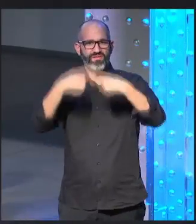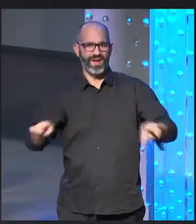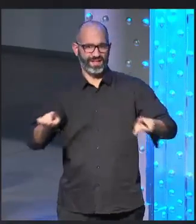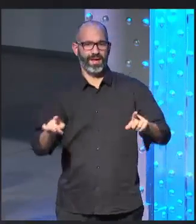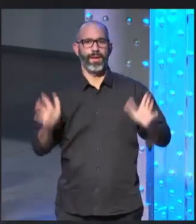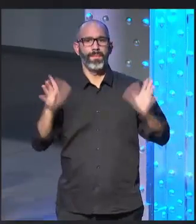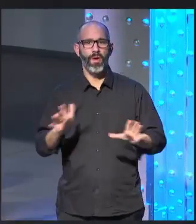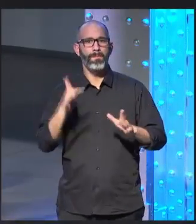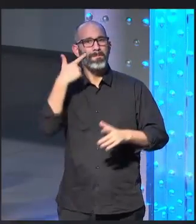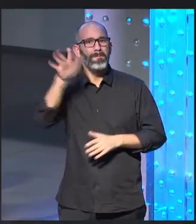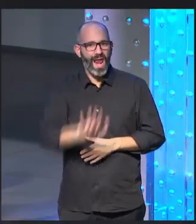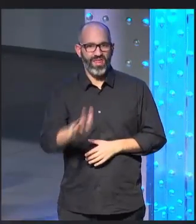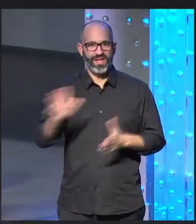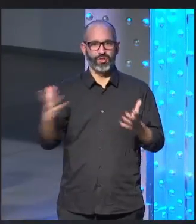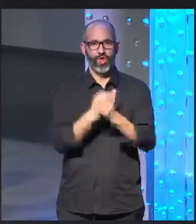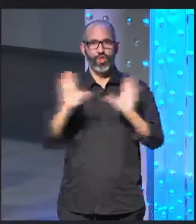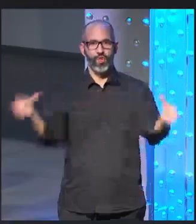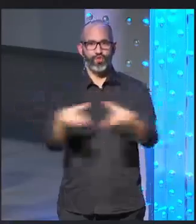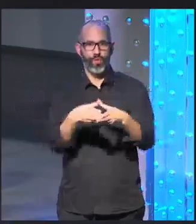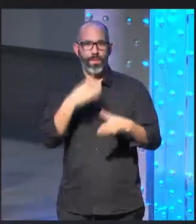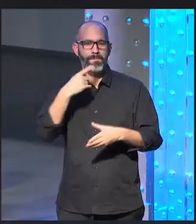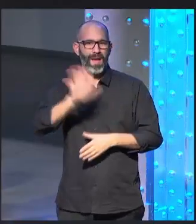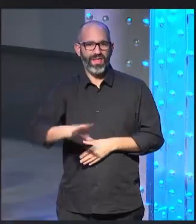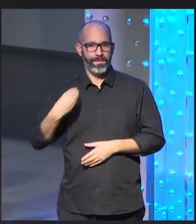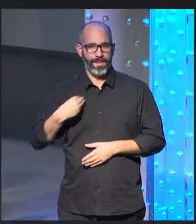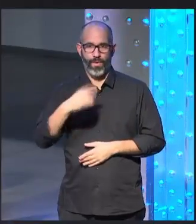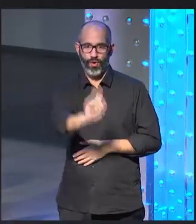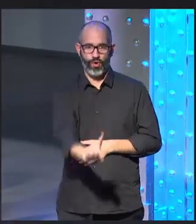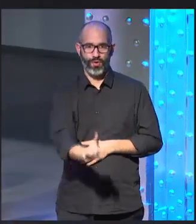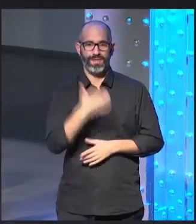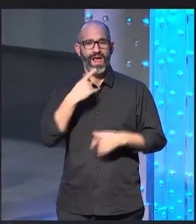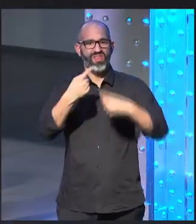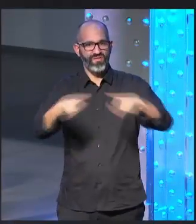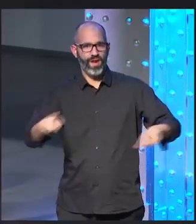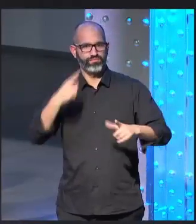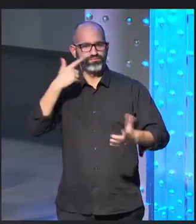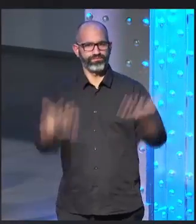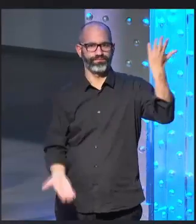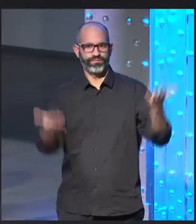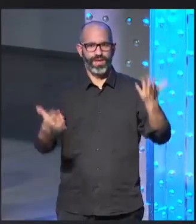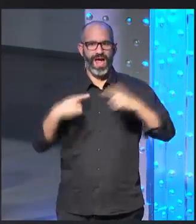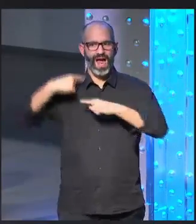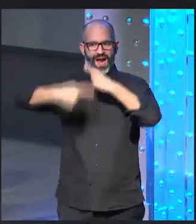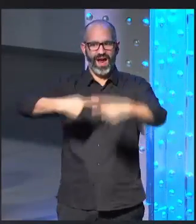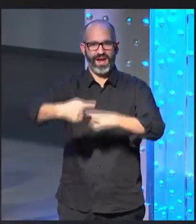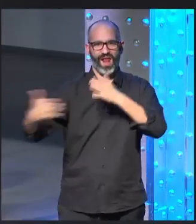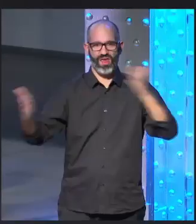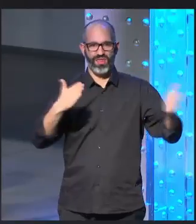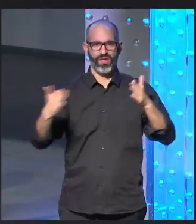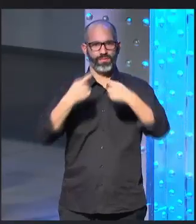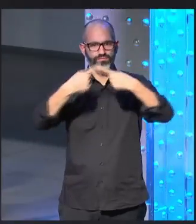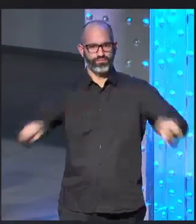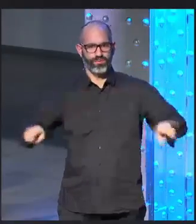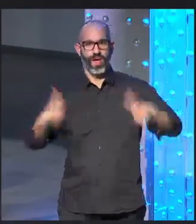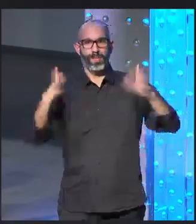aunque parezca que sea todo ese grupo como si le tratáramos igual. Sí que hay diferencias abismales entre generaciones, pero evidentemente